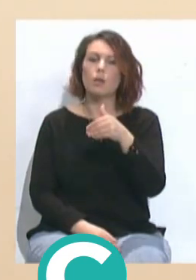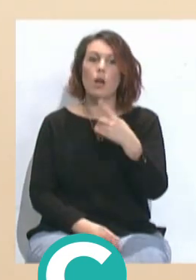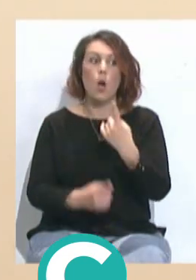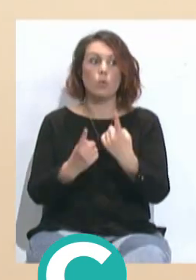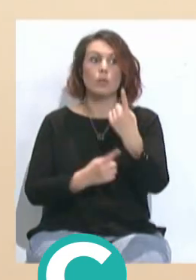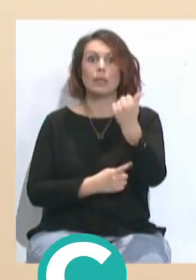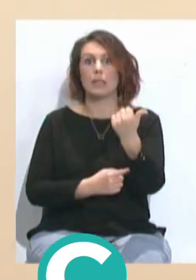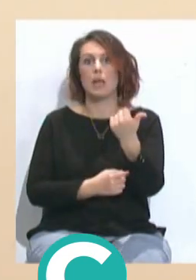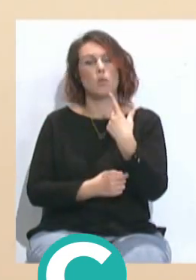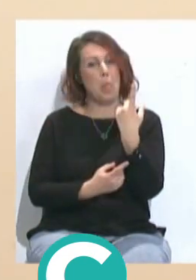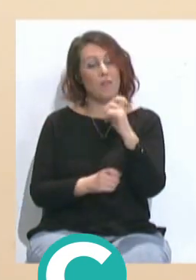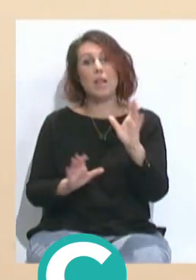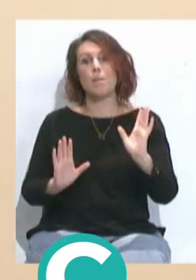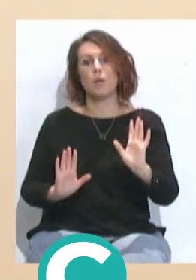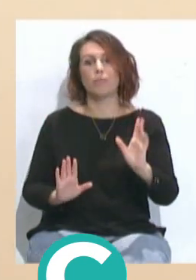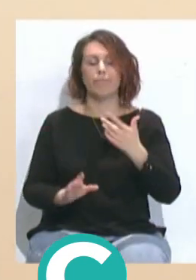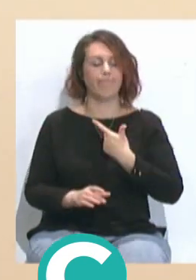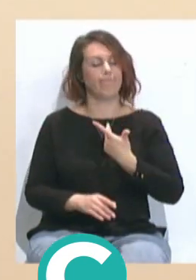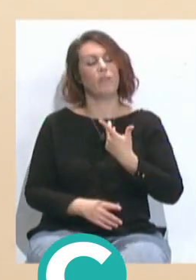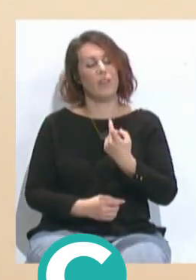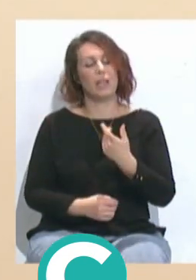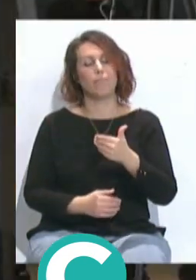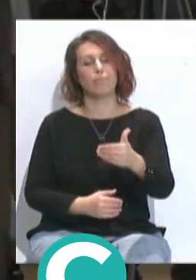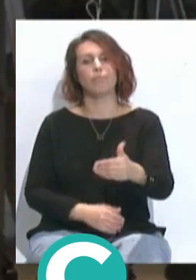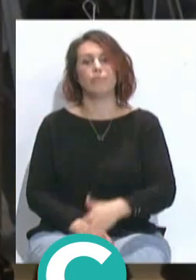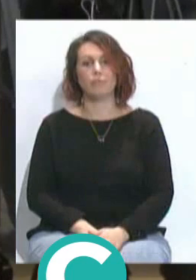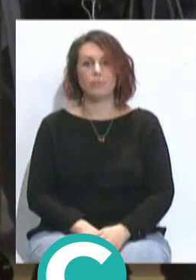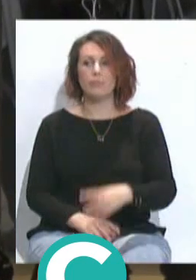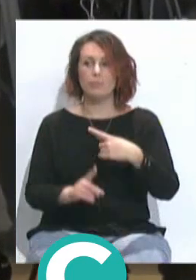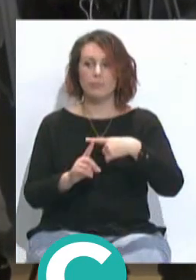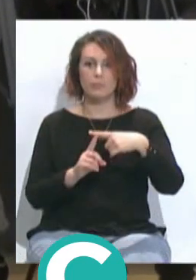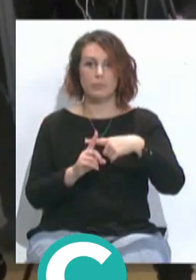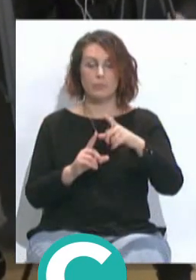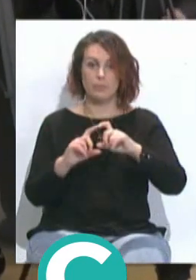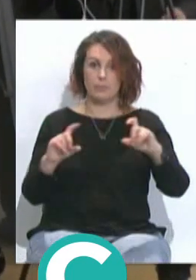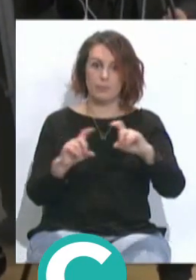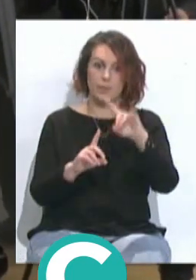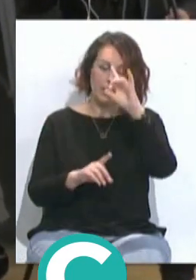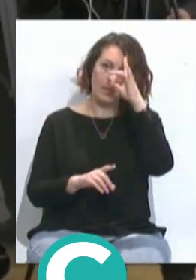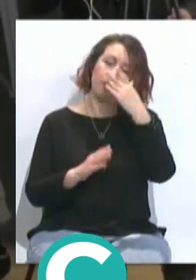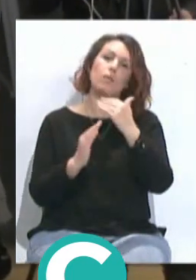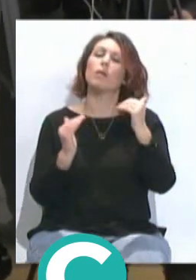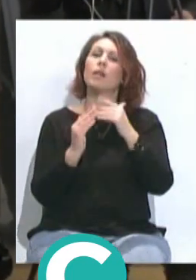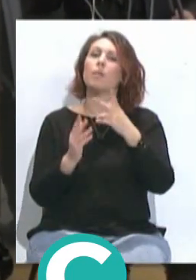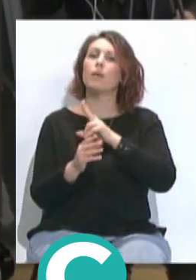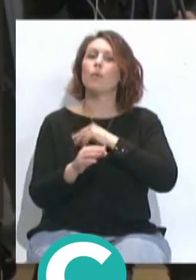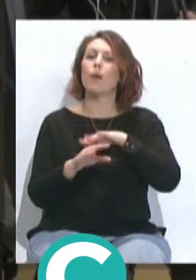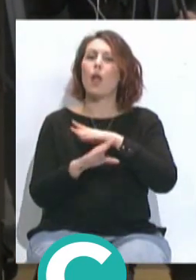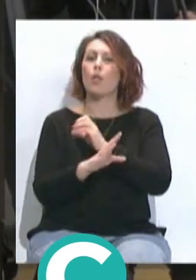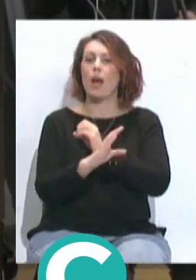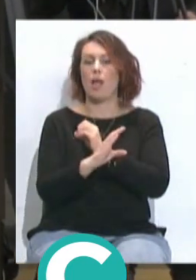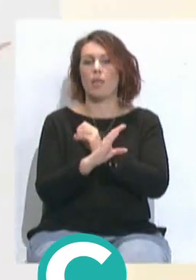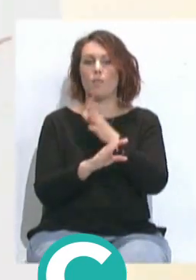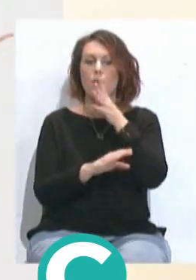que algún día igual no es necesario, pero todavía no se da camino por recorrer. En la categoría de Empresas, con iniciativa igualitaria, el premio ha sido a Onda